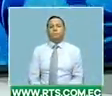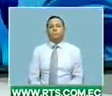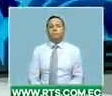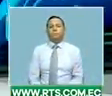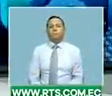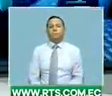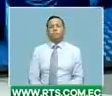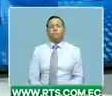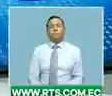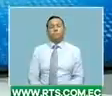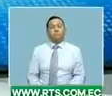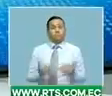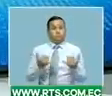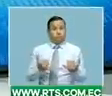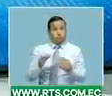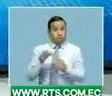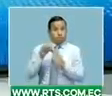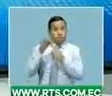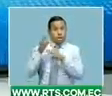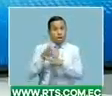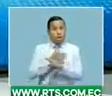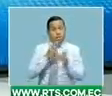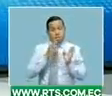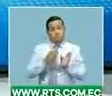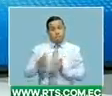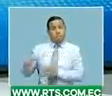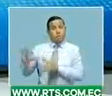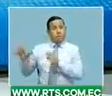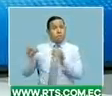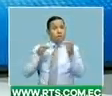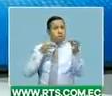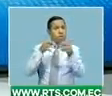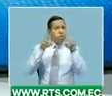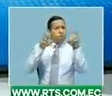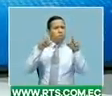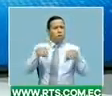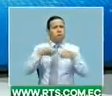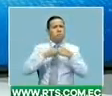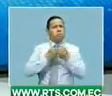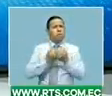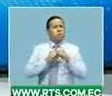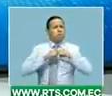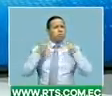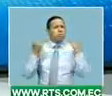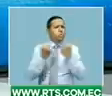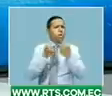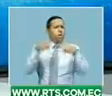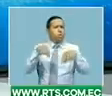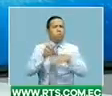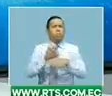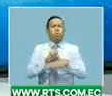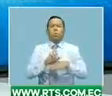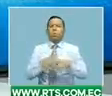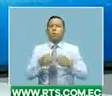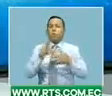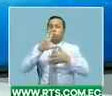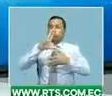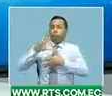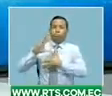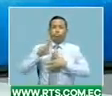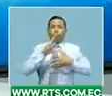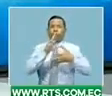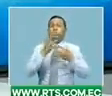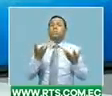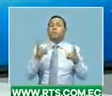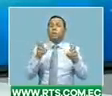Este ha sido el especial que preparamos para tratar una de las problemáticas sociales que aqueja a nuestro país y a Latinoamérica, la violencia